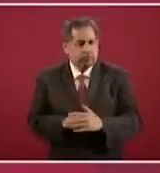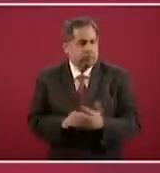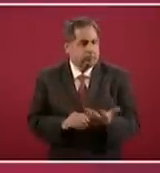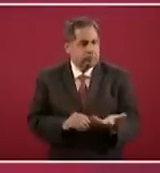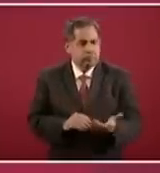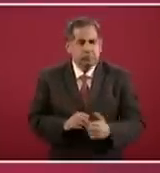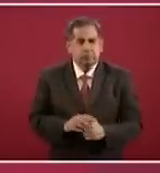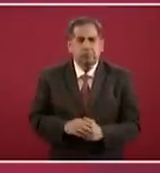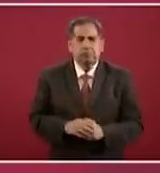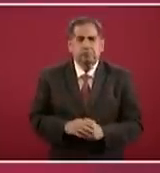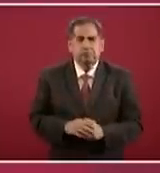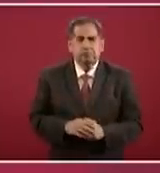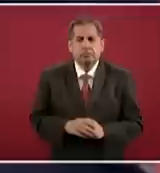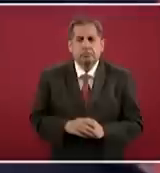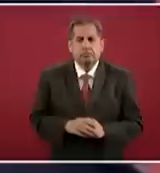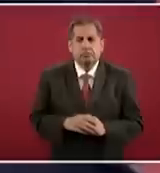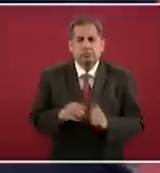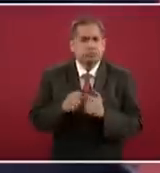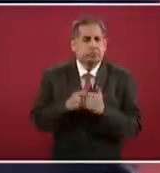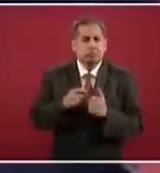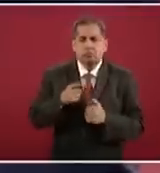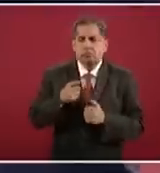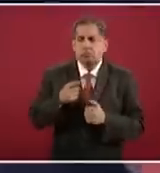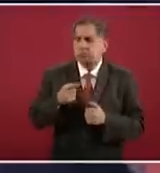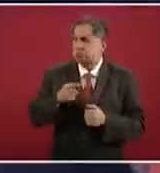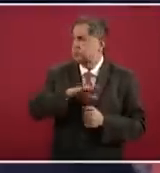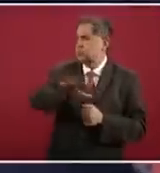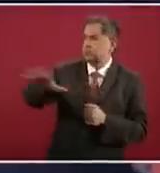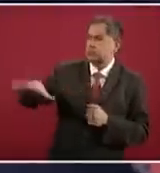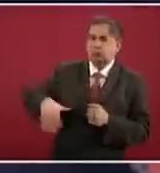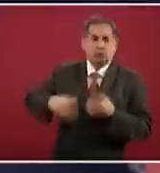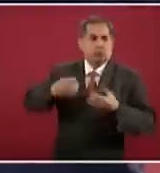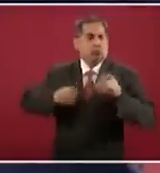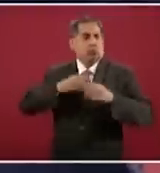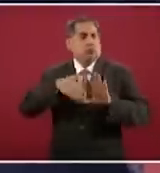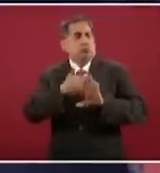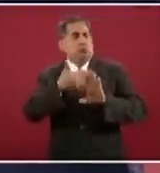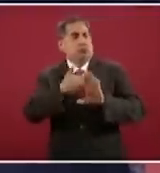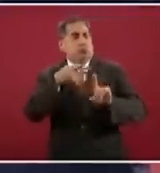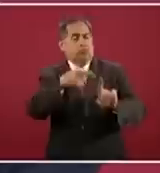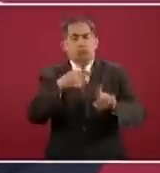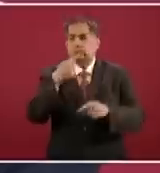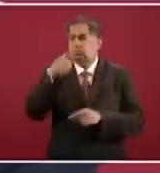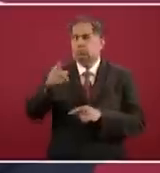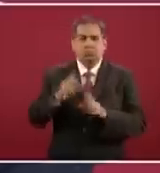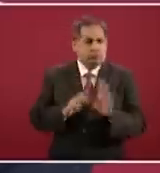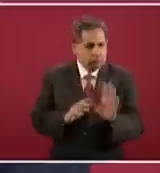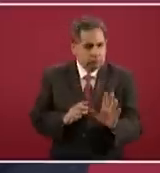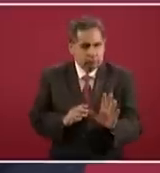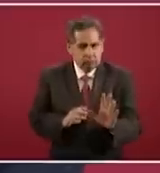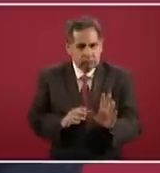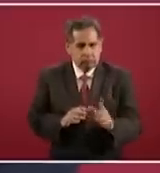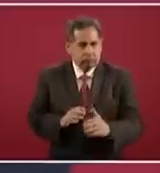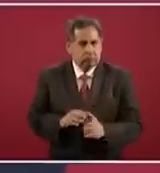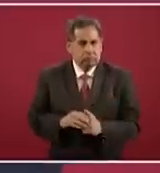que con un juicio sumario, con una denuncia,